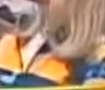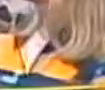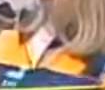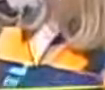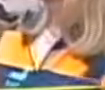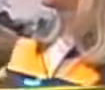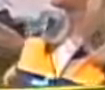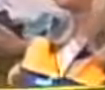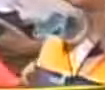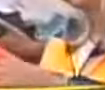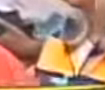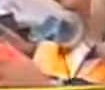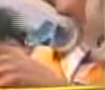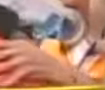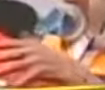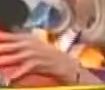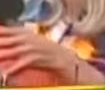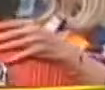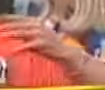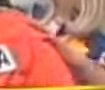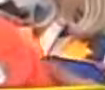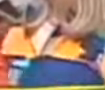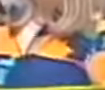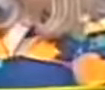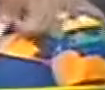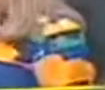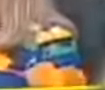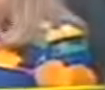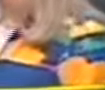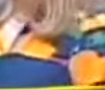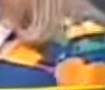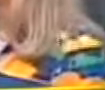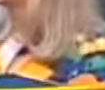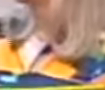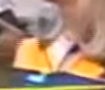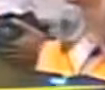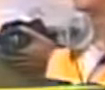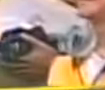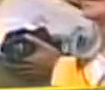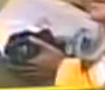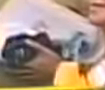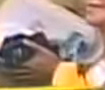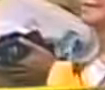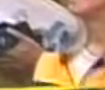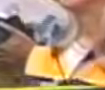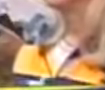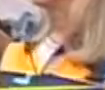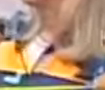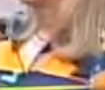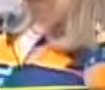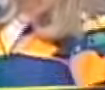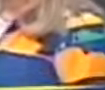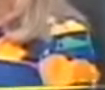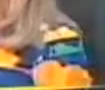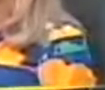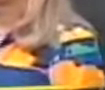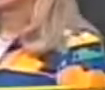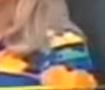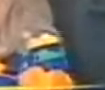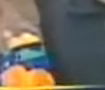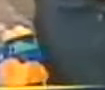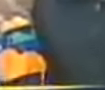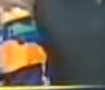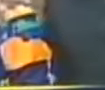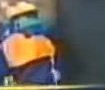tema económico, además de la salud, la educación y otros elementos de gran interés rumbo al año